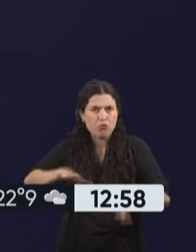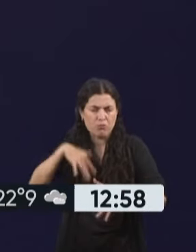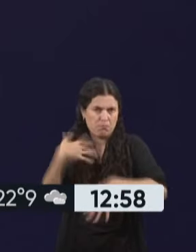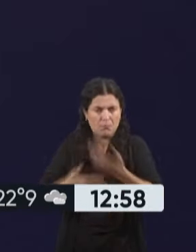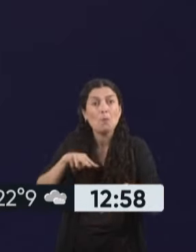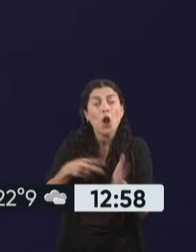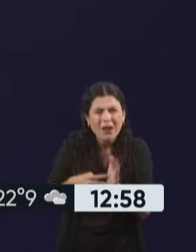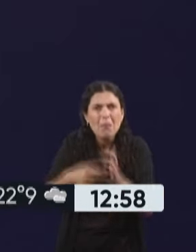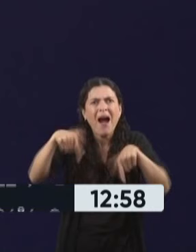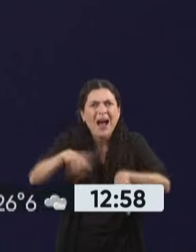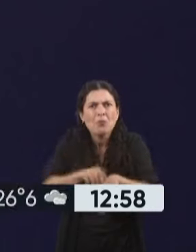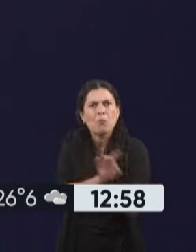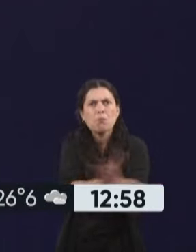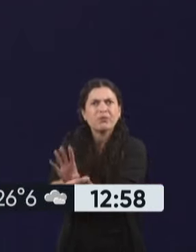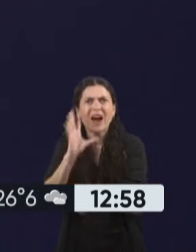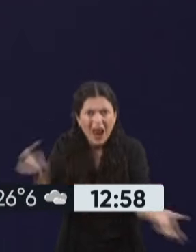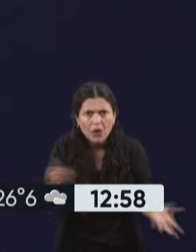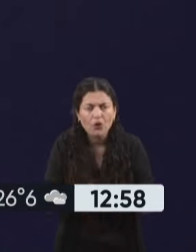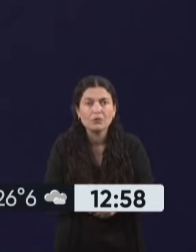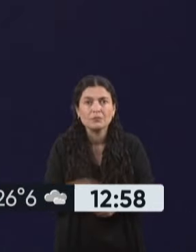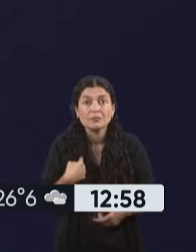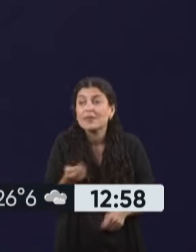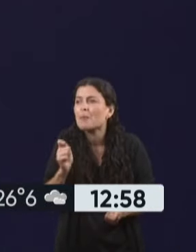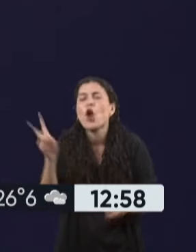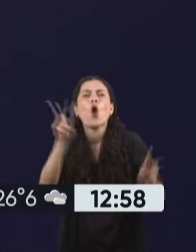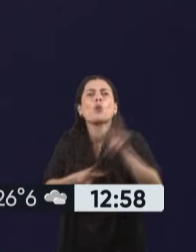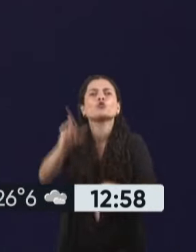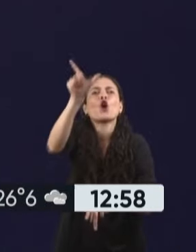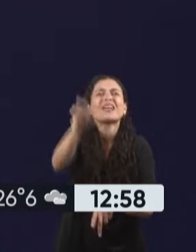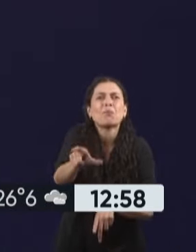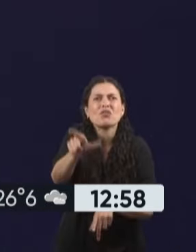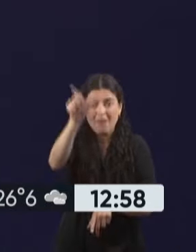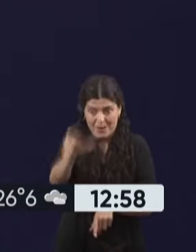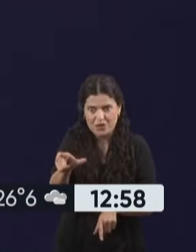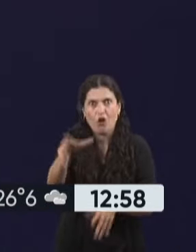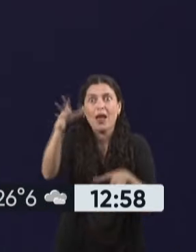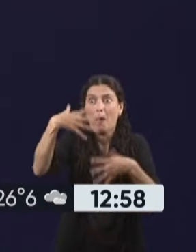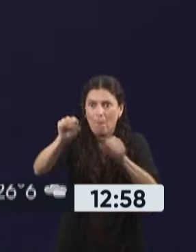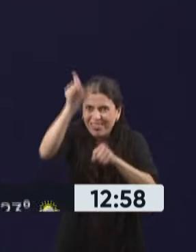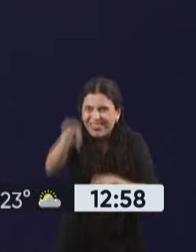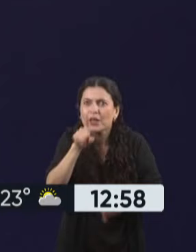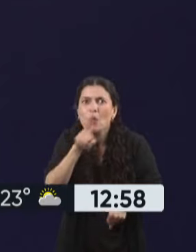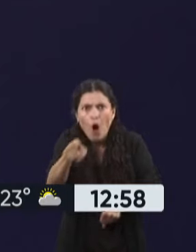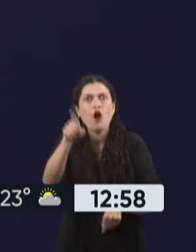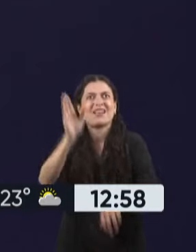hay nadie a quien aplicarle la guillotina. No hay nadie. ¿Pero qué, vos vas por la vida aplicando guillotinas porque sí?